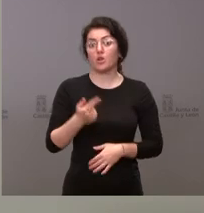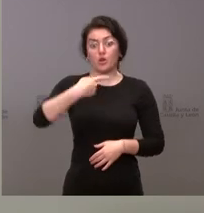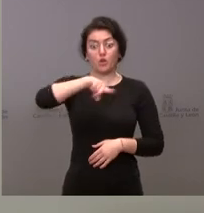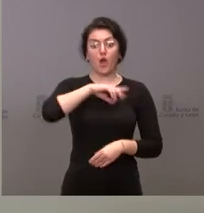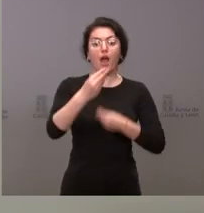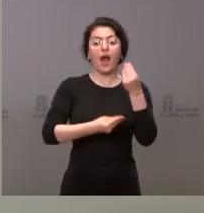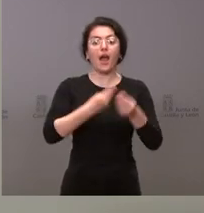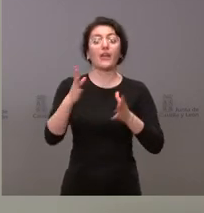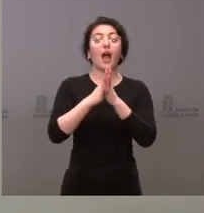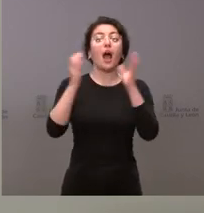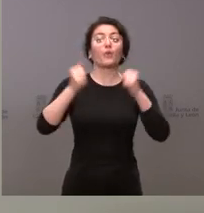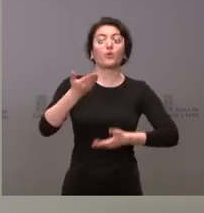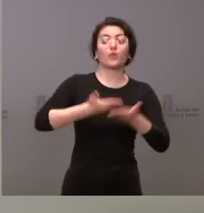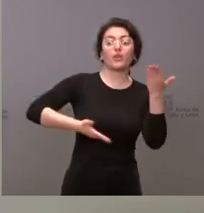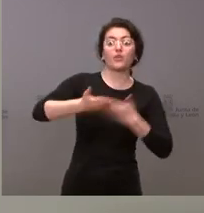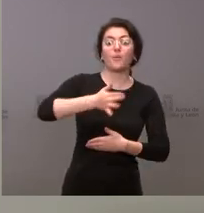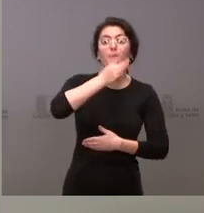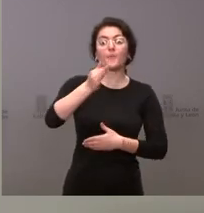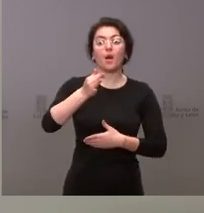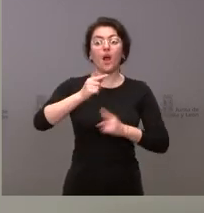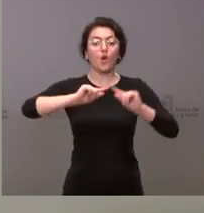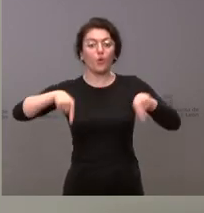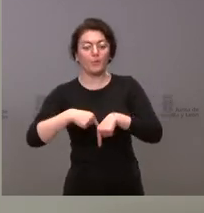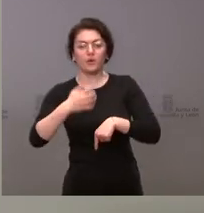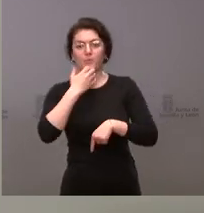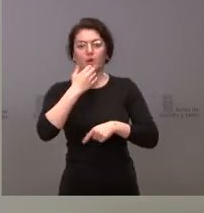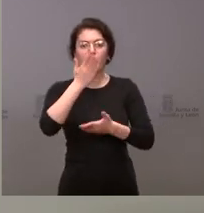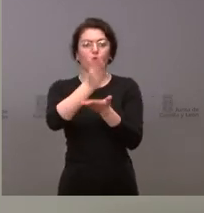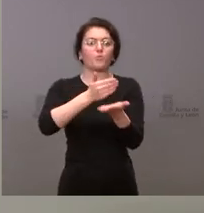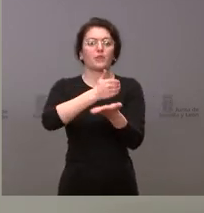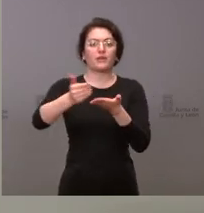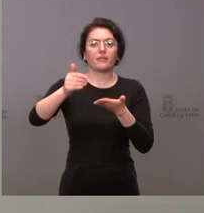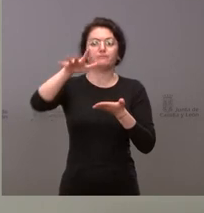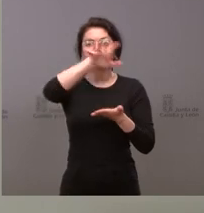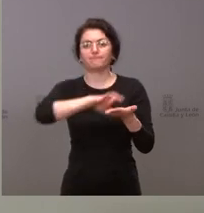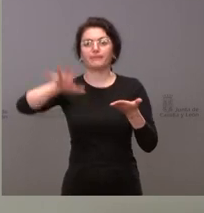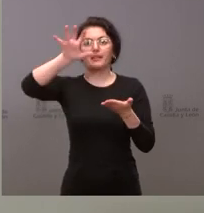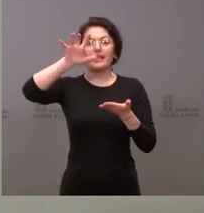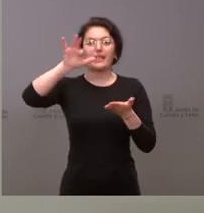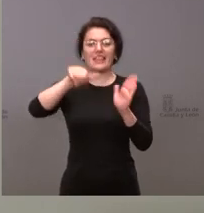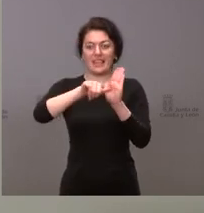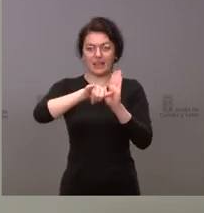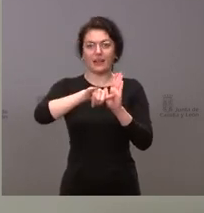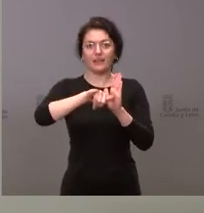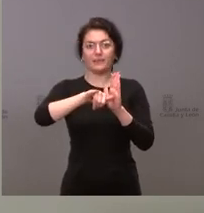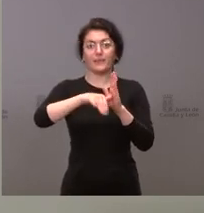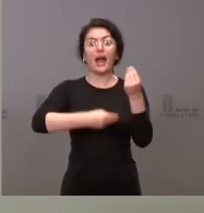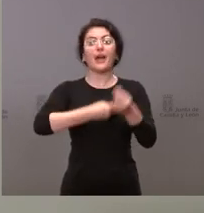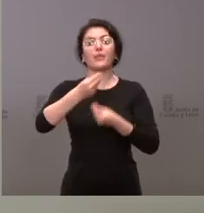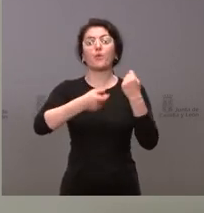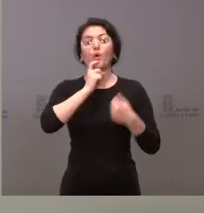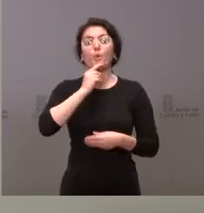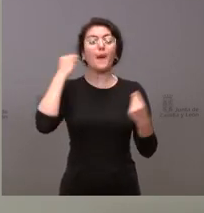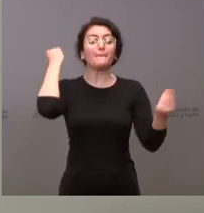convenios con otras comunidades a tomás limítrofes y tenemos con casi todas ellas como ustedes saben lo hemos yo siempre pensando fundamentalmente en los